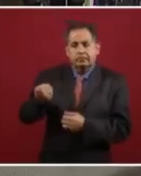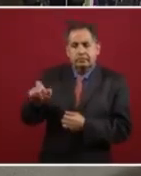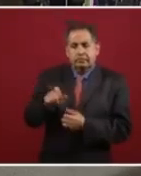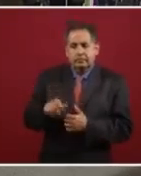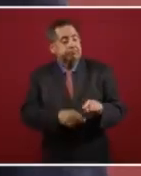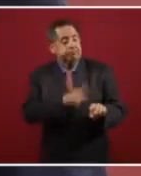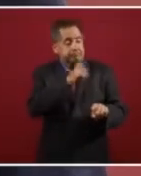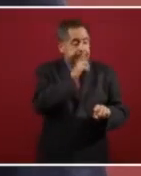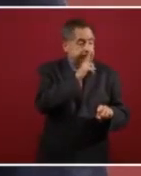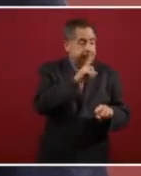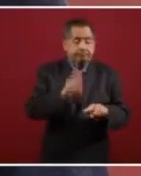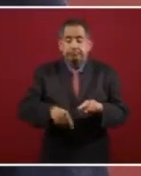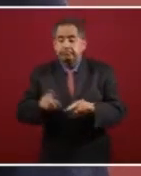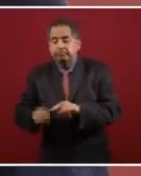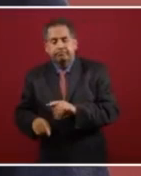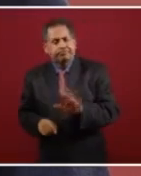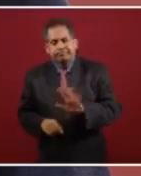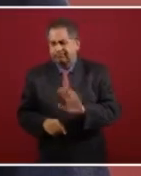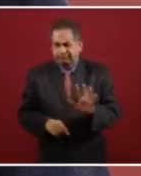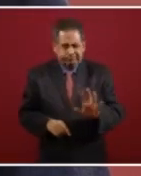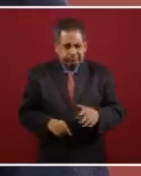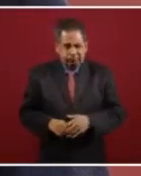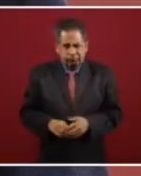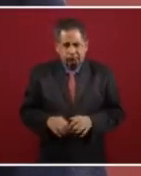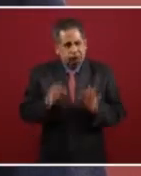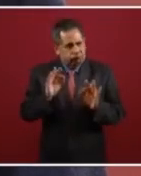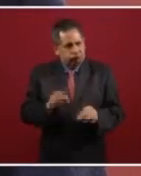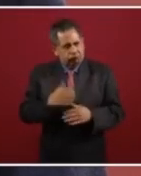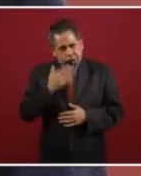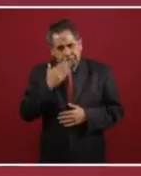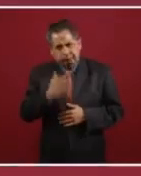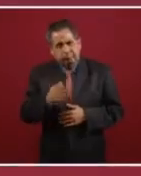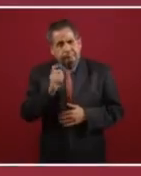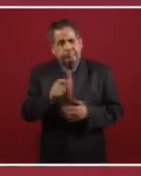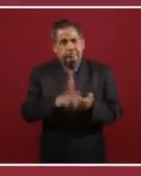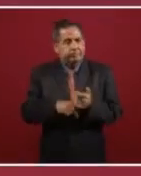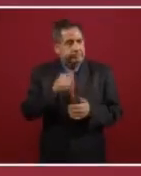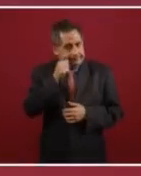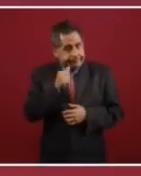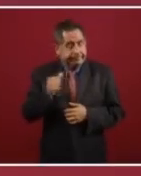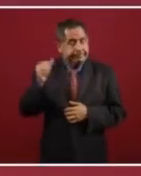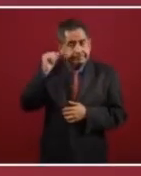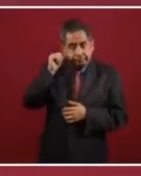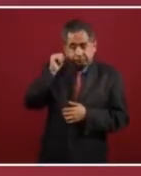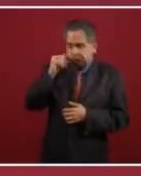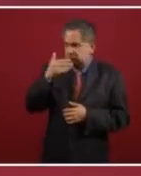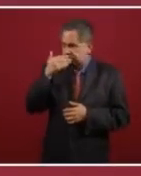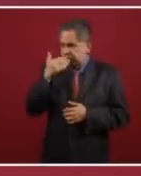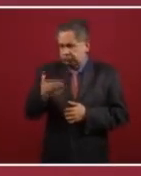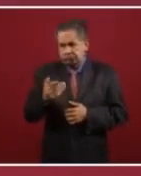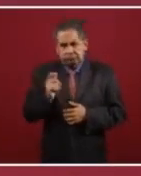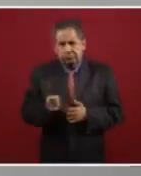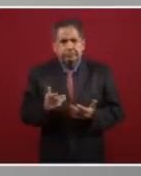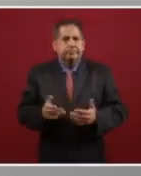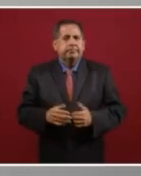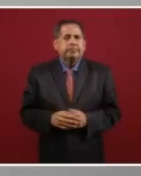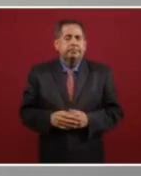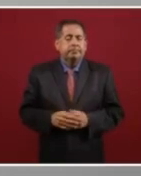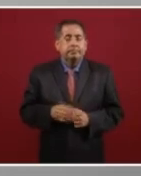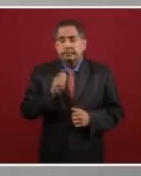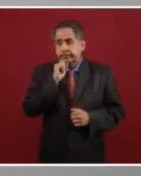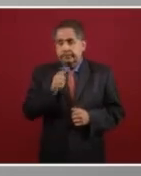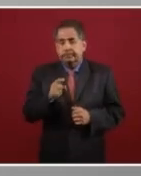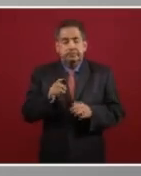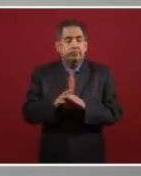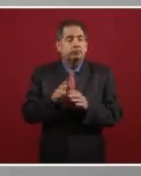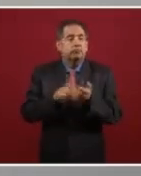que celebro lo que pasó el día de ayer y que además